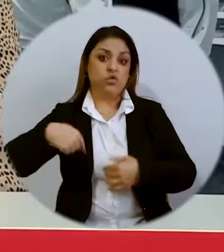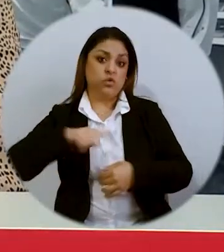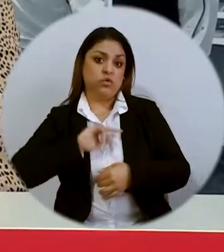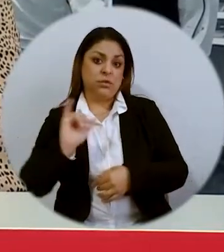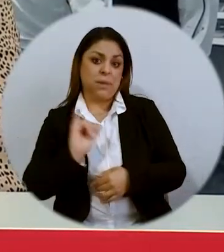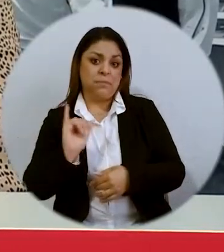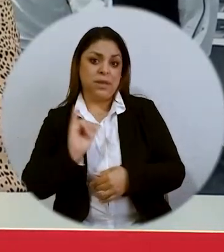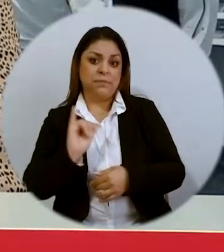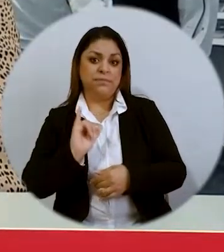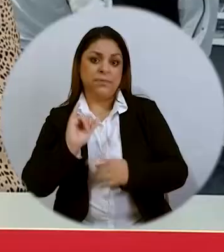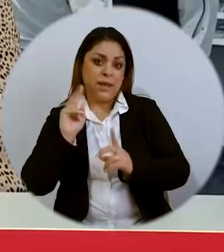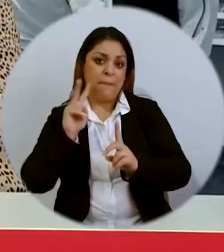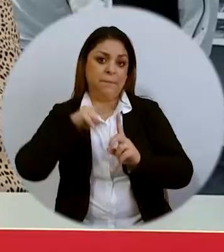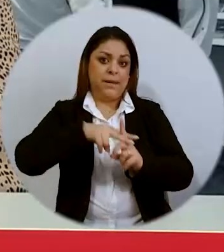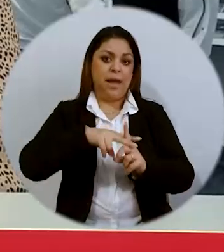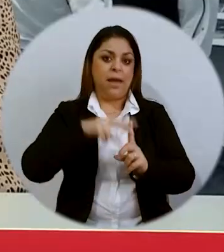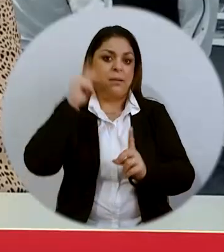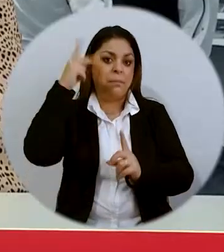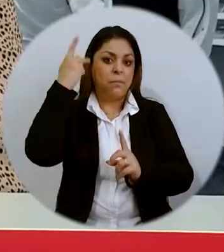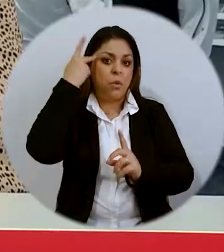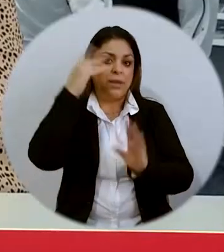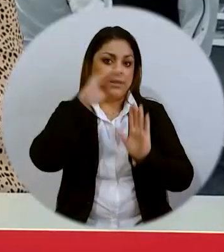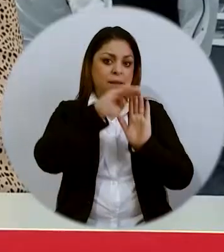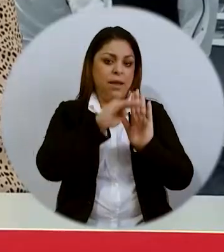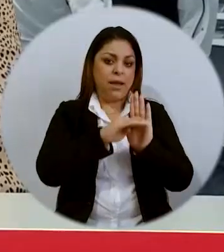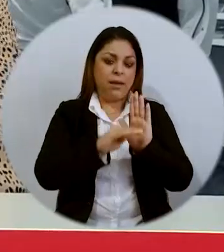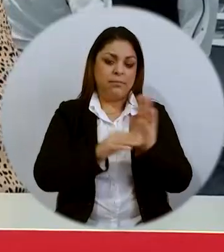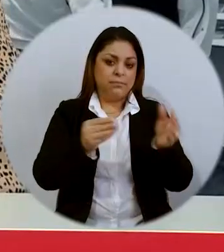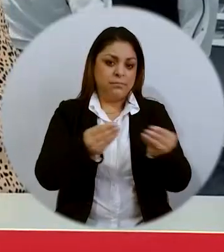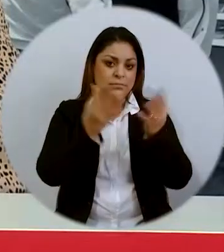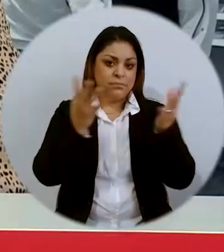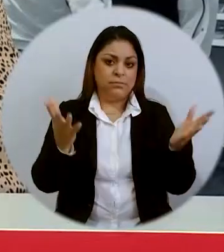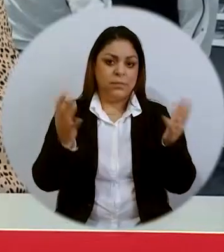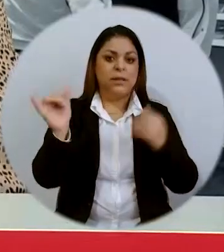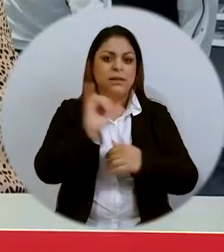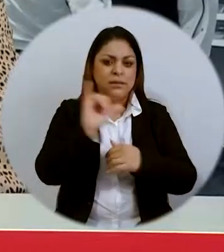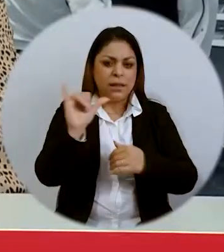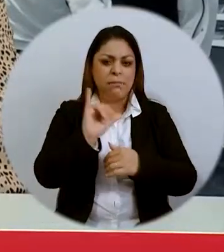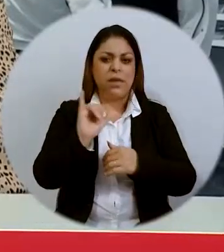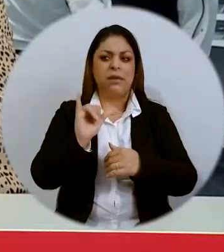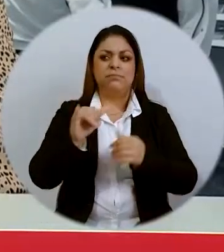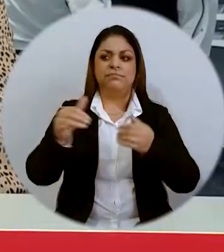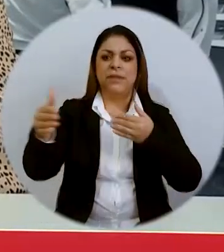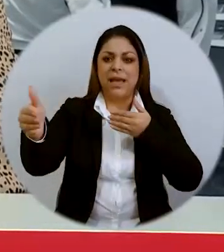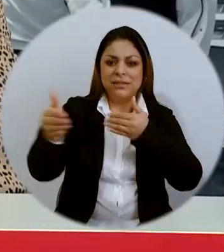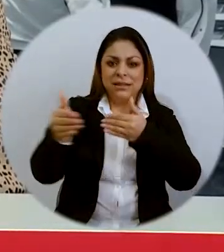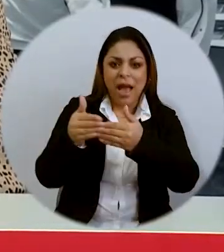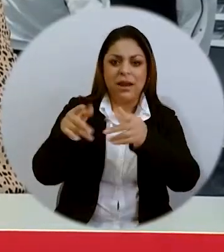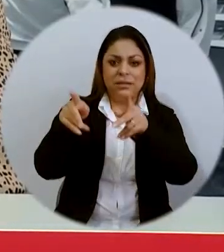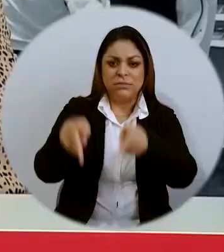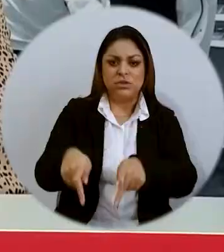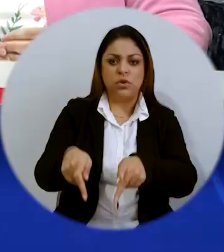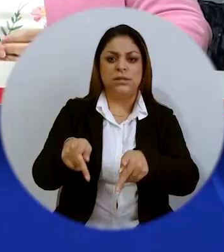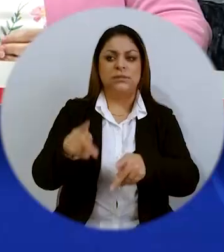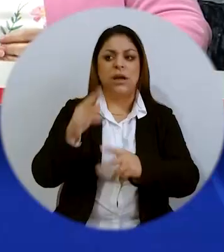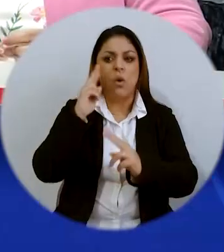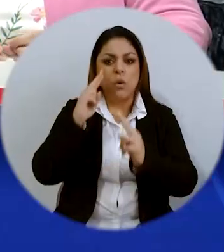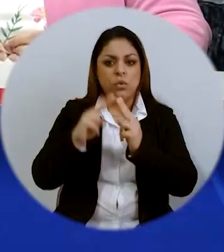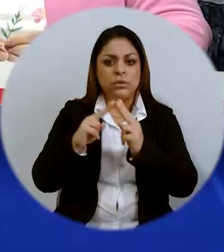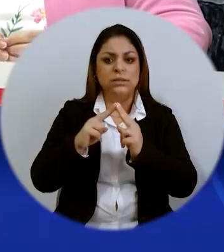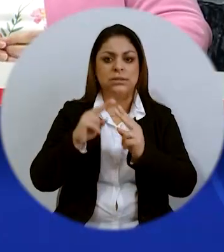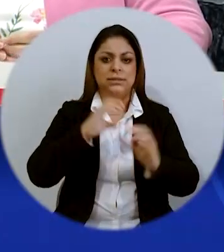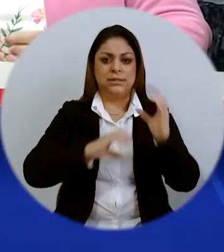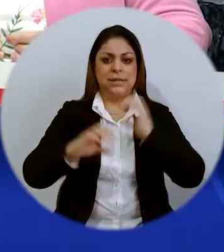aplicación de política pública. Y además el reto más importante es acercar a las personas a la ciencia y la